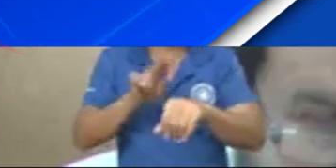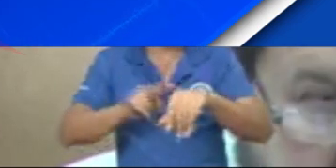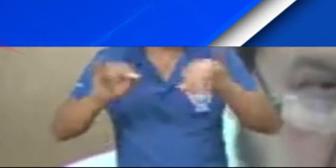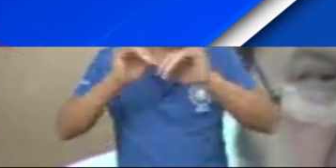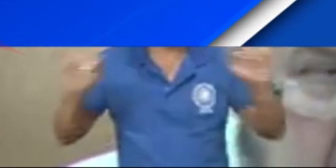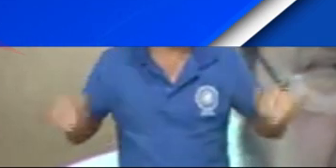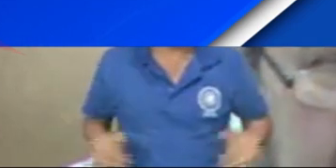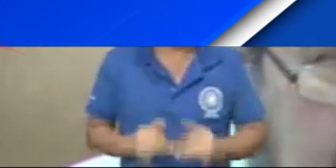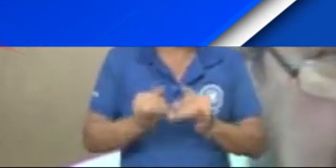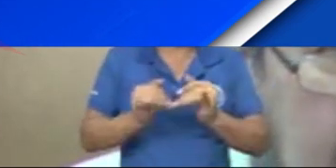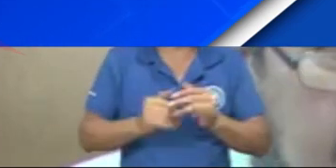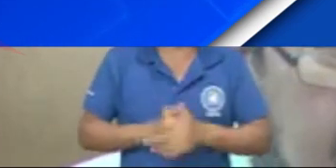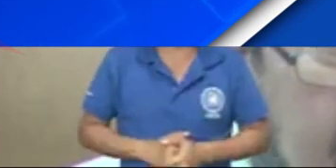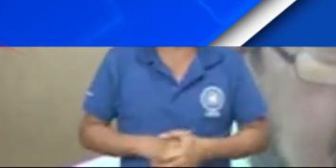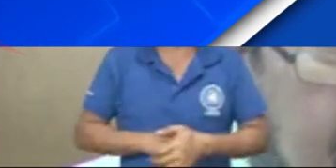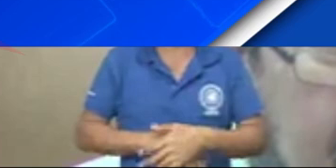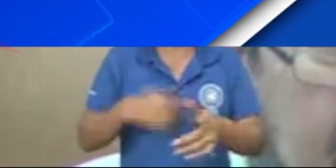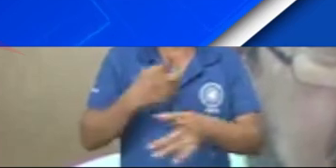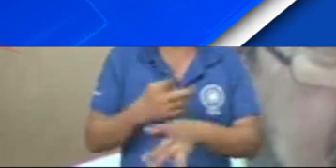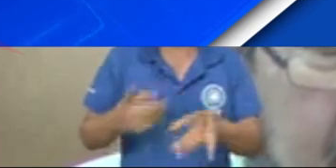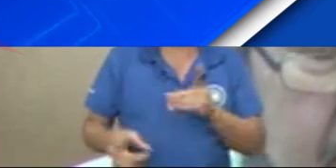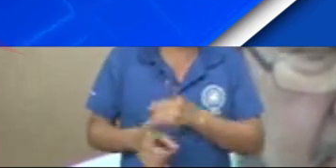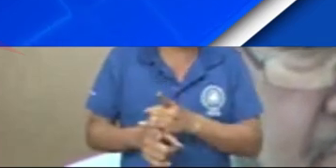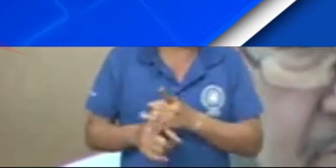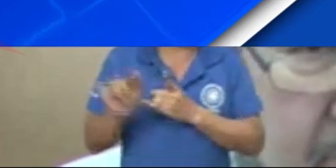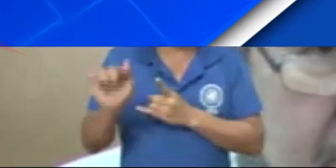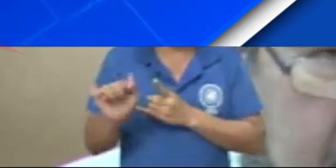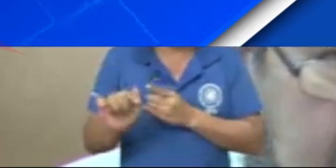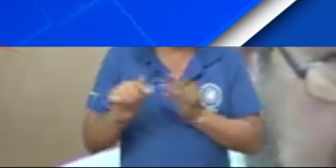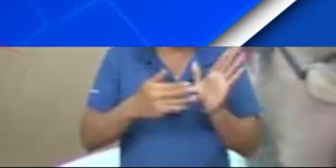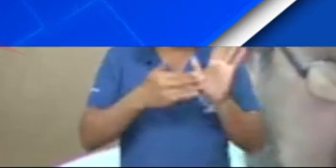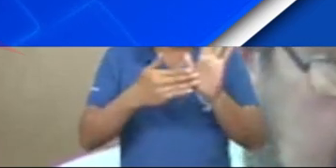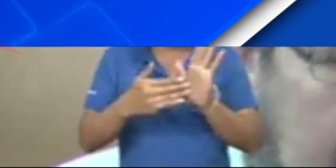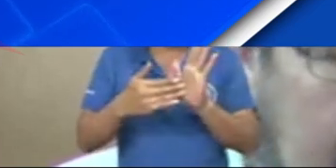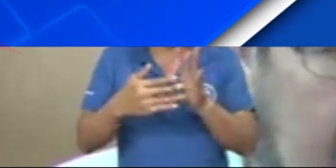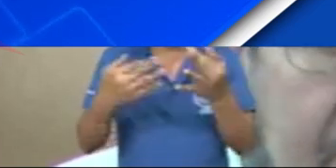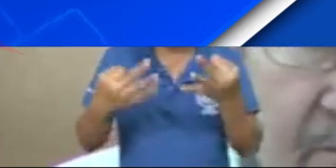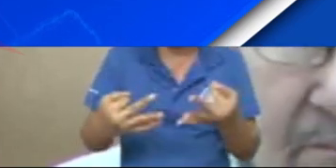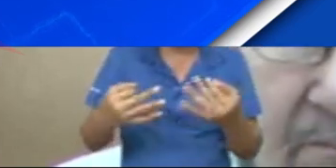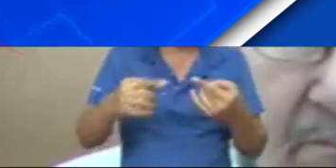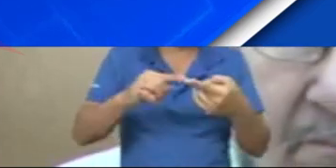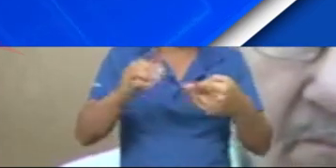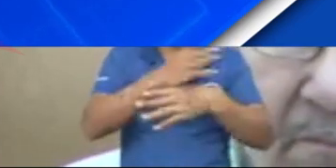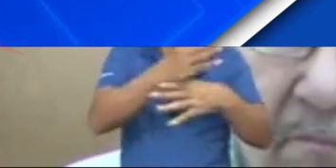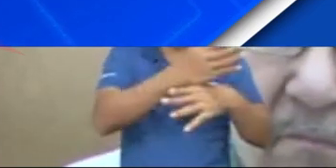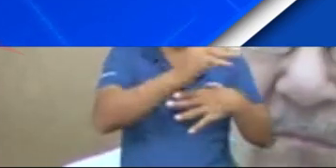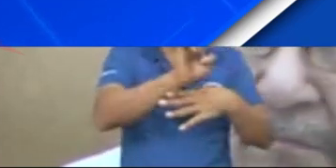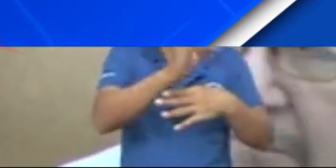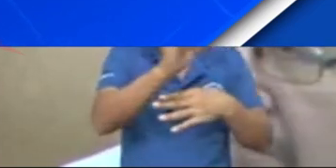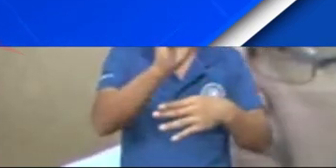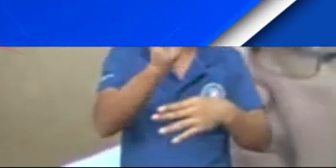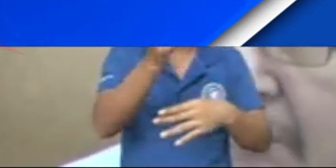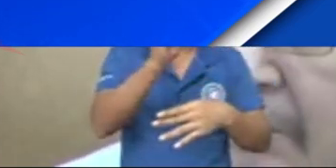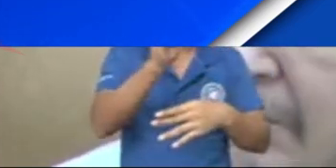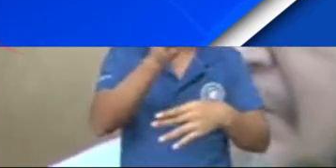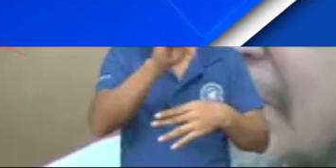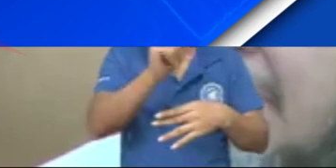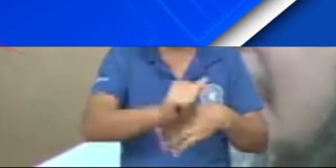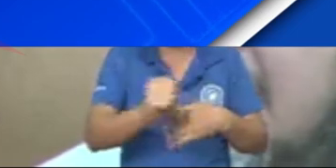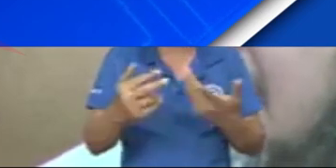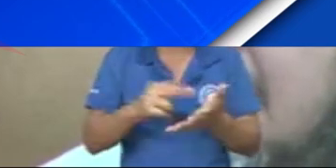internacional. Deben incluir muestras representativas de ecosistemas de significación